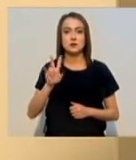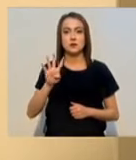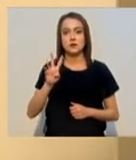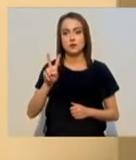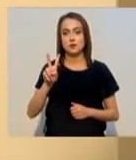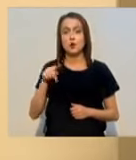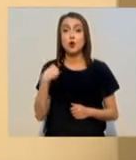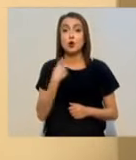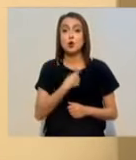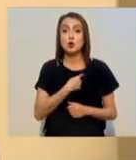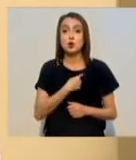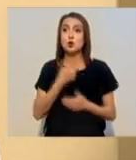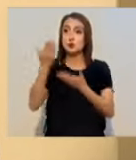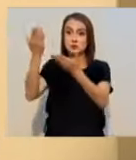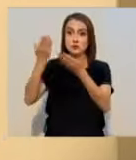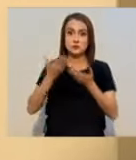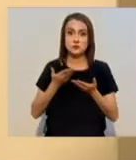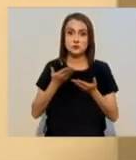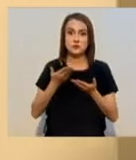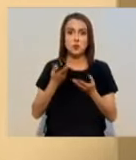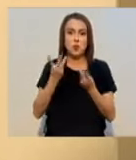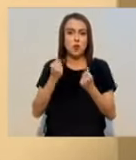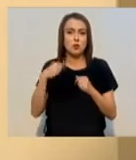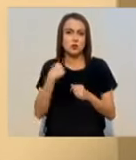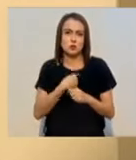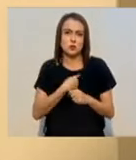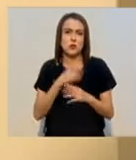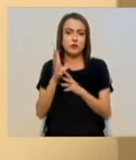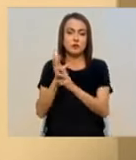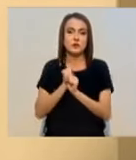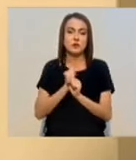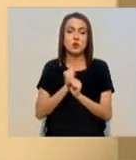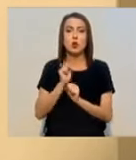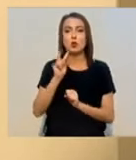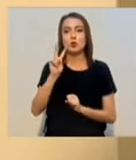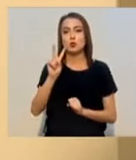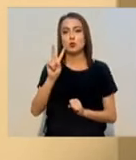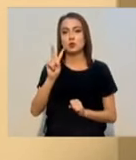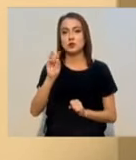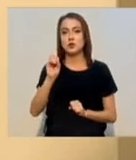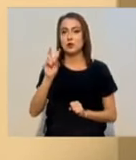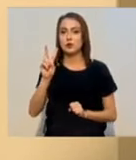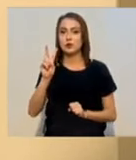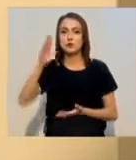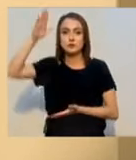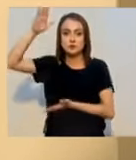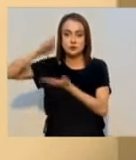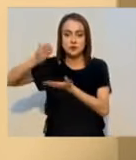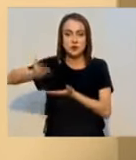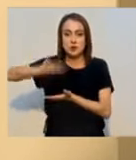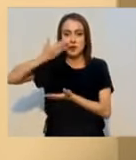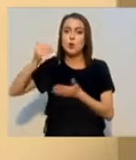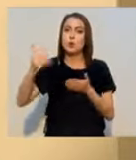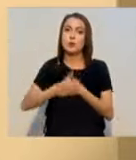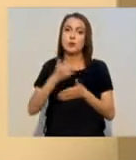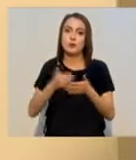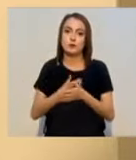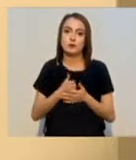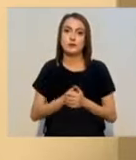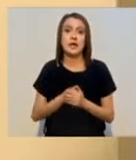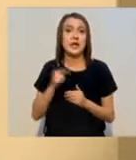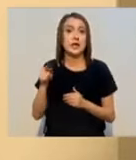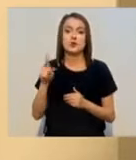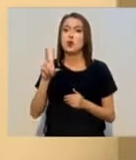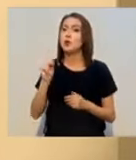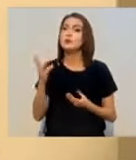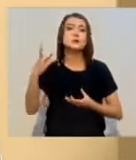342, y hemos recibido de esa cantidad, hemos recibido 202 ventiladores nuevos. Esto